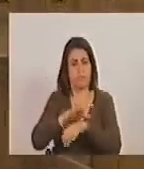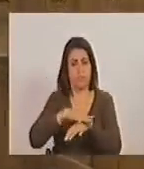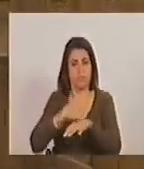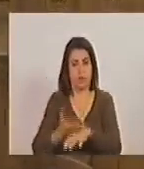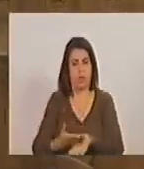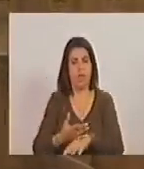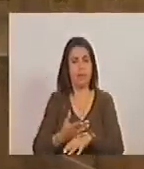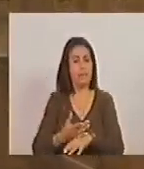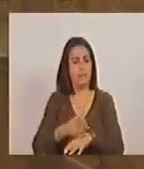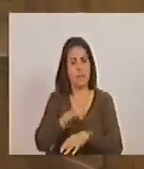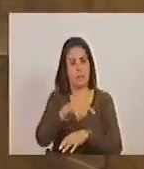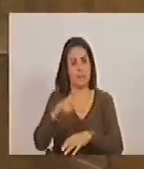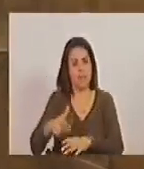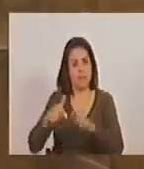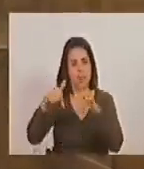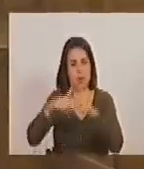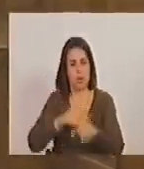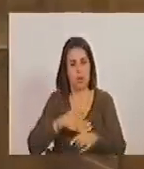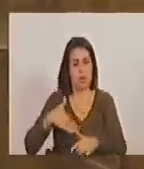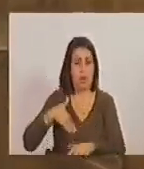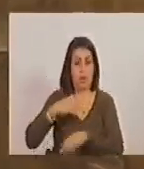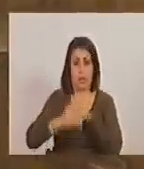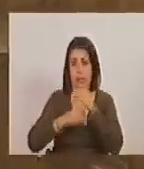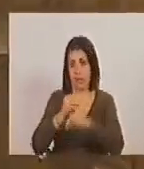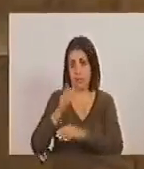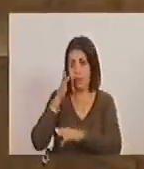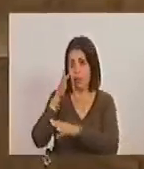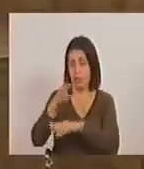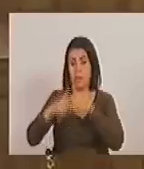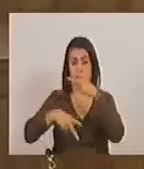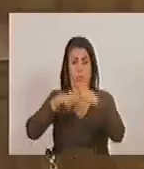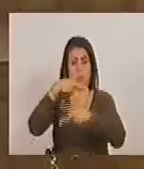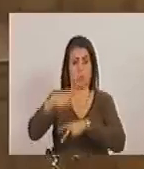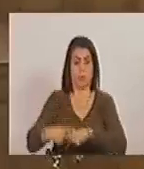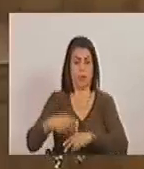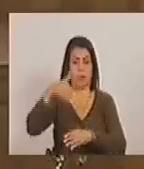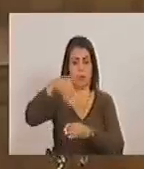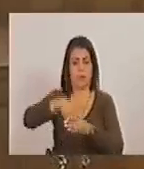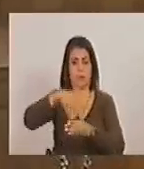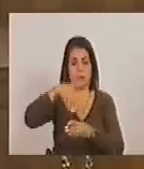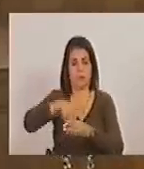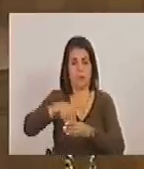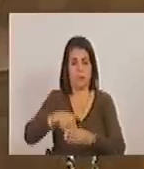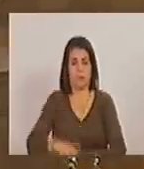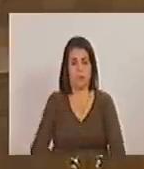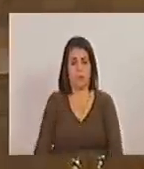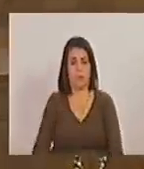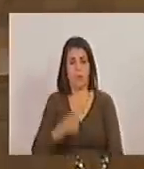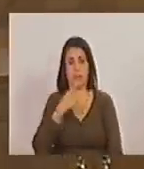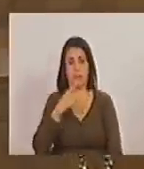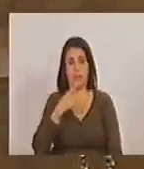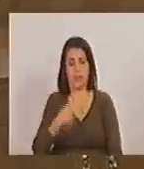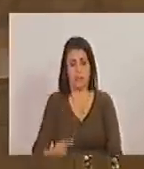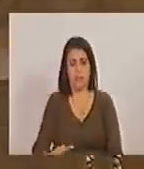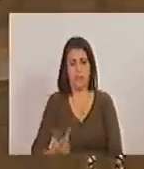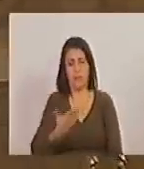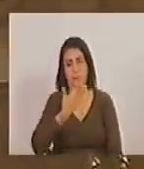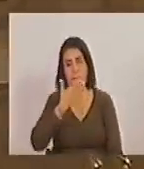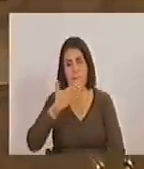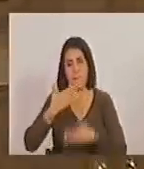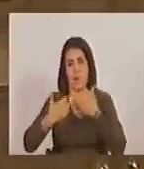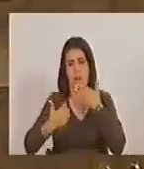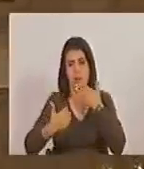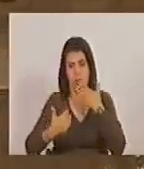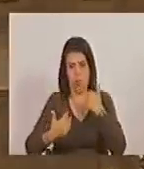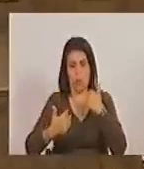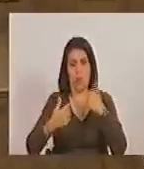esos vendepatrias que hoy pretenden ir a un proceso electoral diciendo que van a mejorarnos la calidad